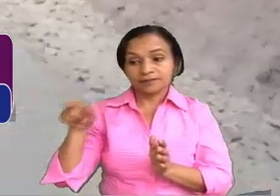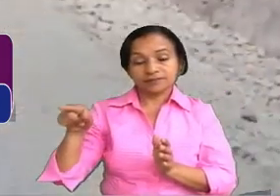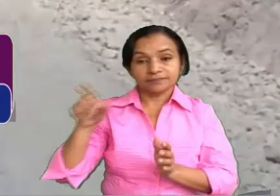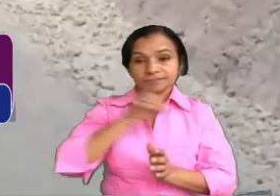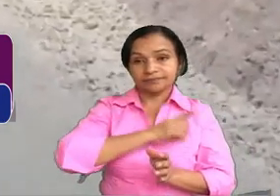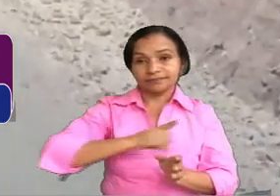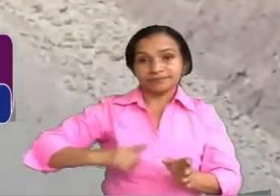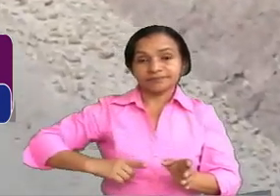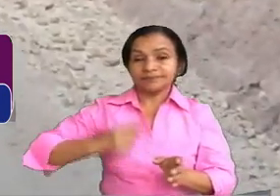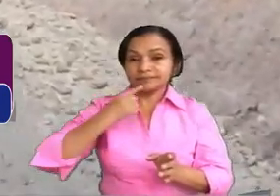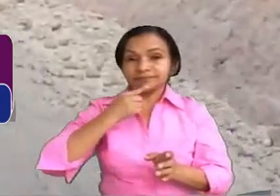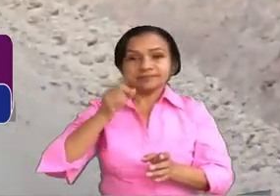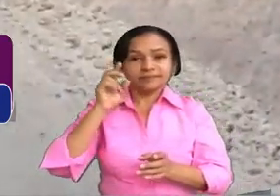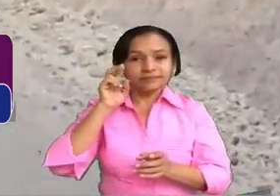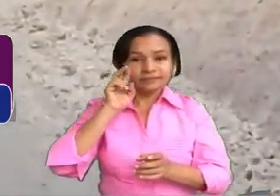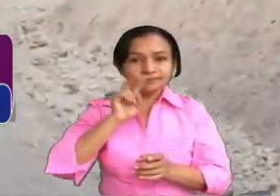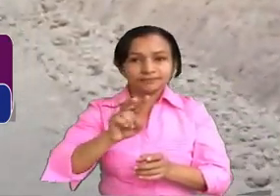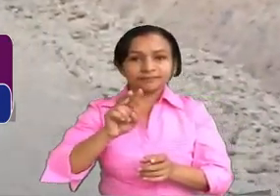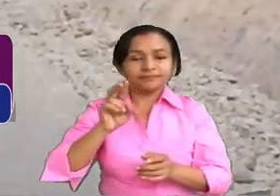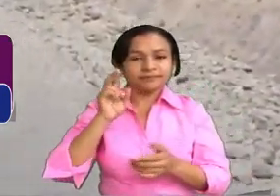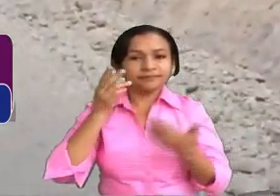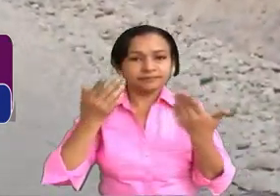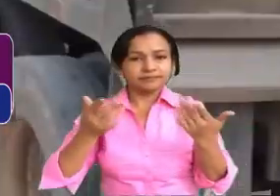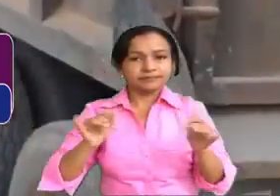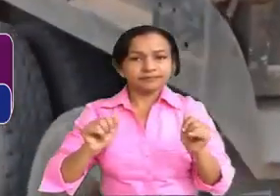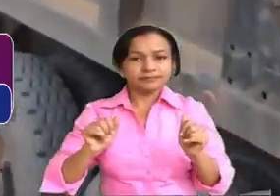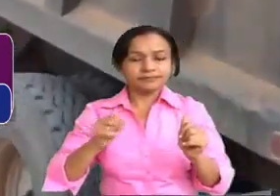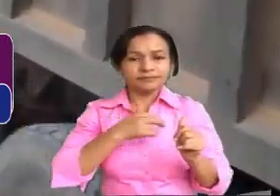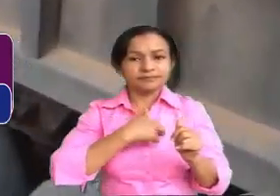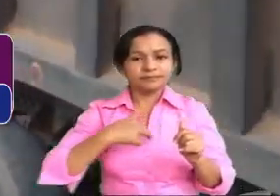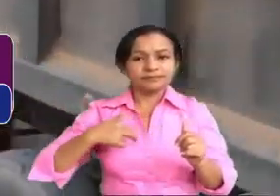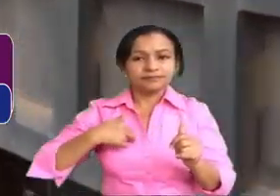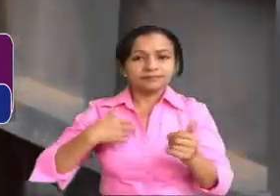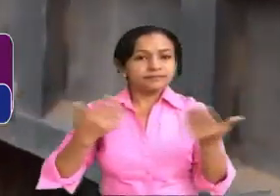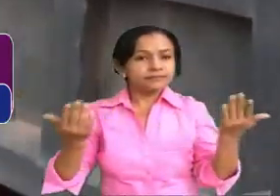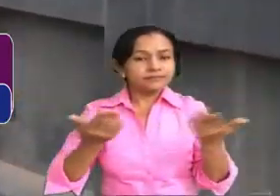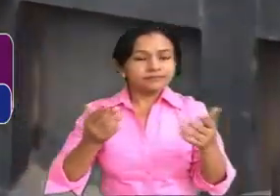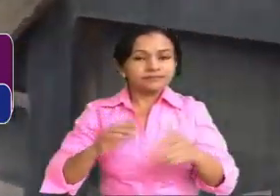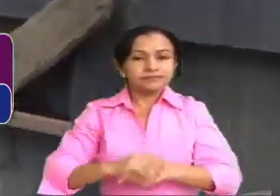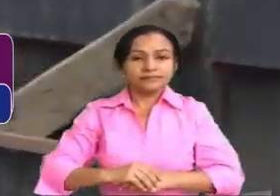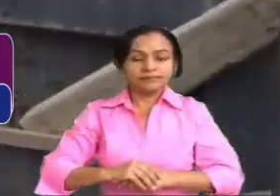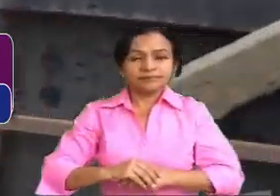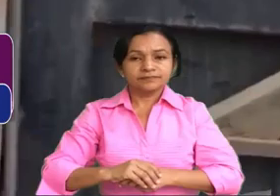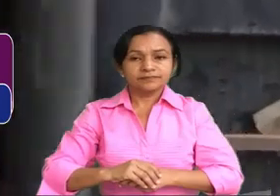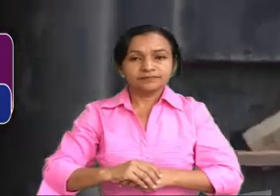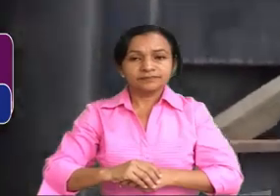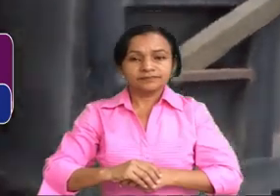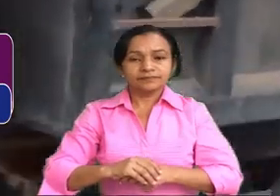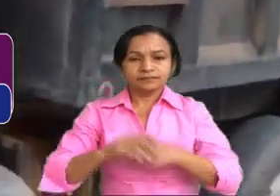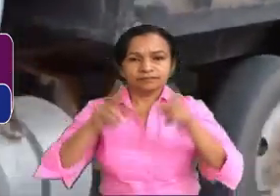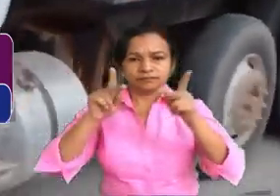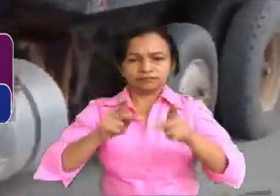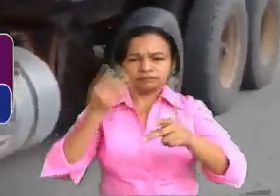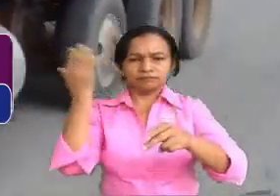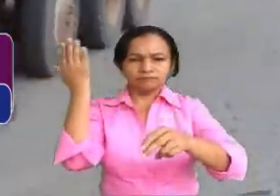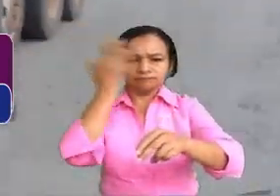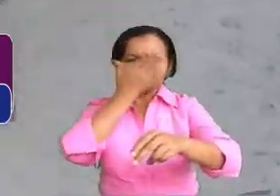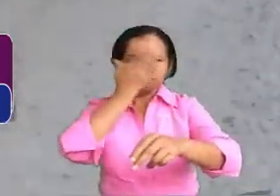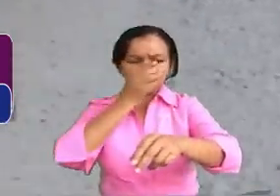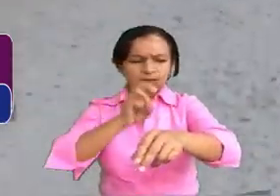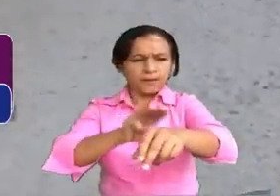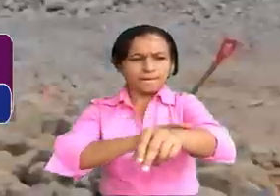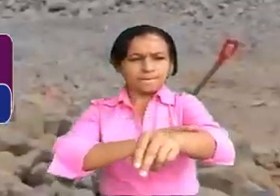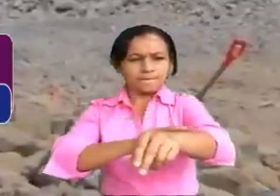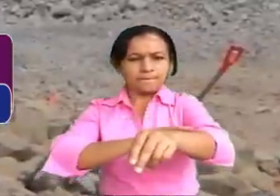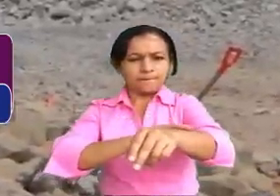diputado, el color. ¿Qué ha pasado con esto? Cuando un moreno o negro entra a